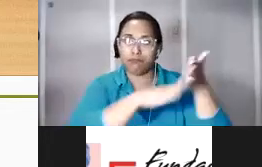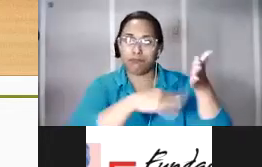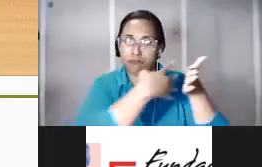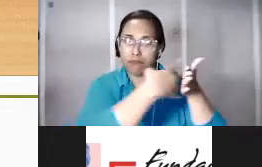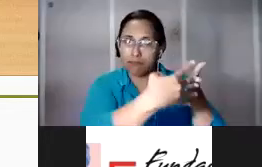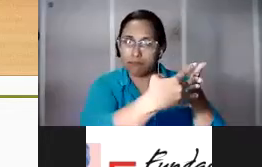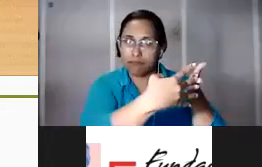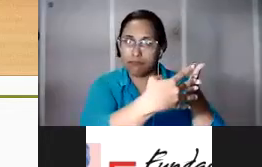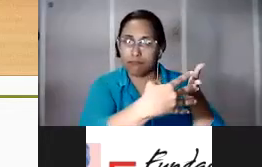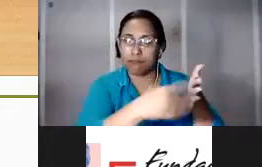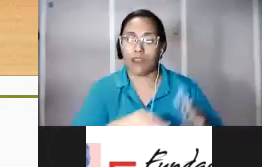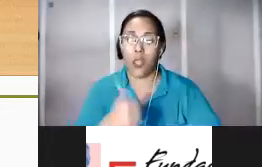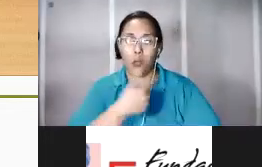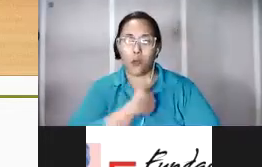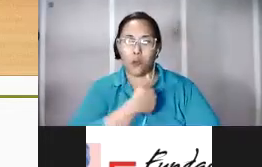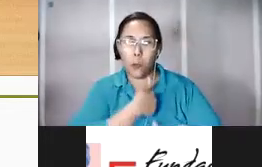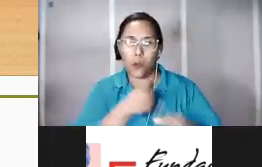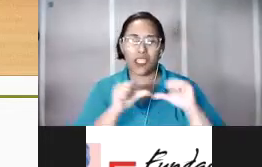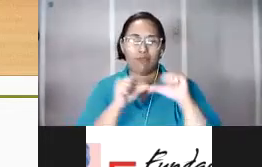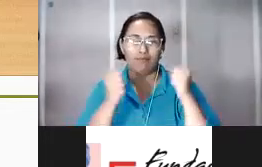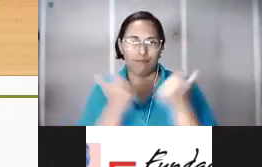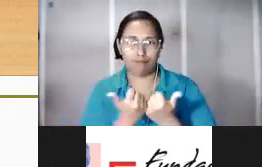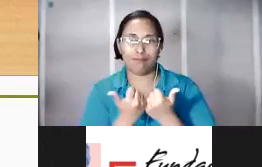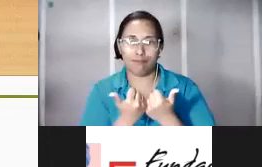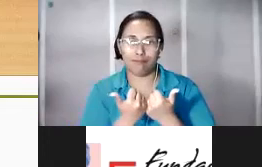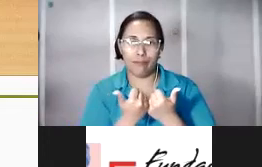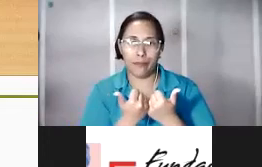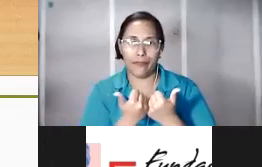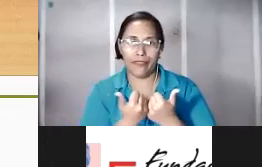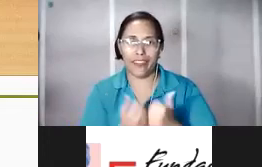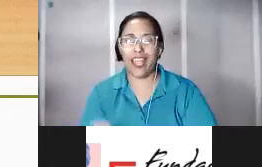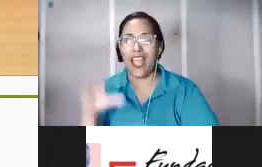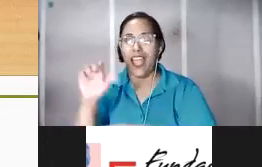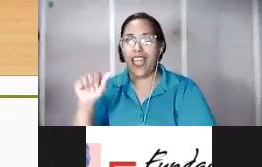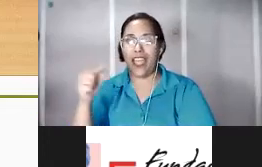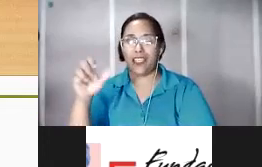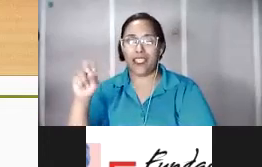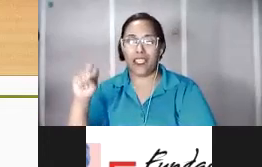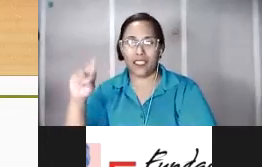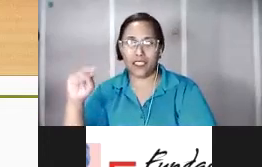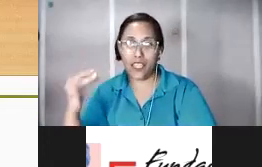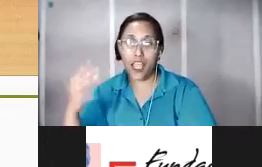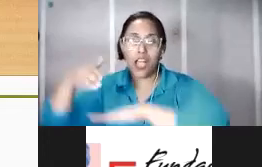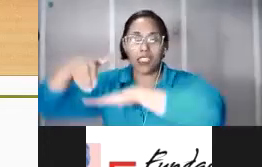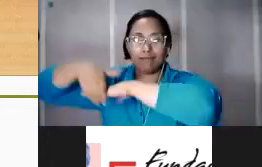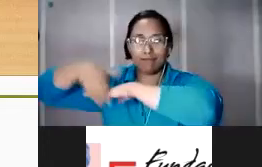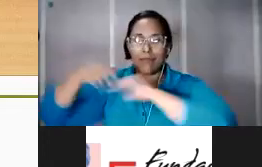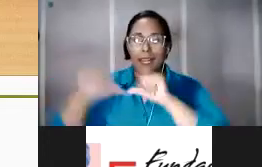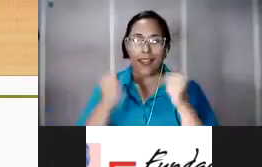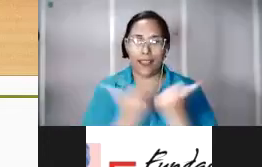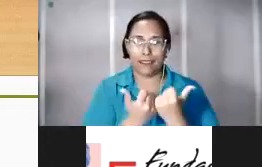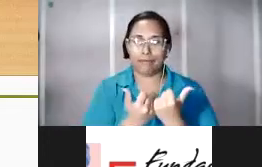su propia agencia, agency, como se dice en inglés. Y muchas de estas